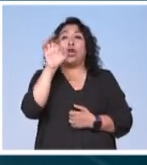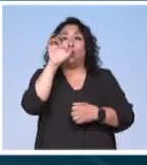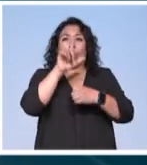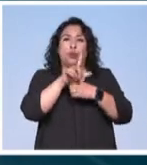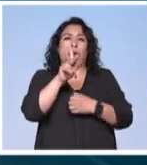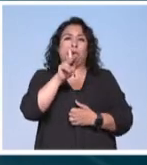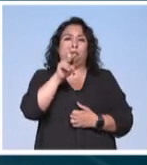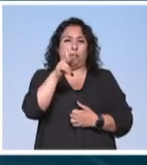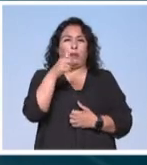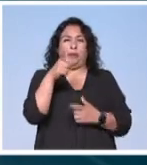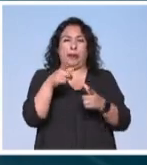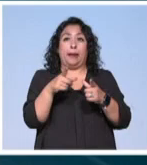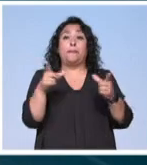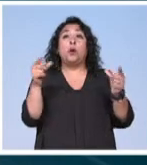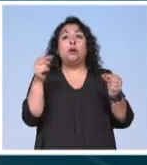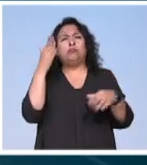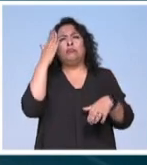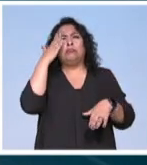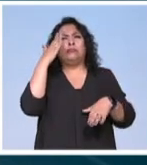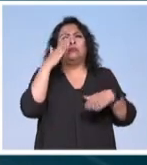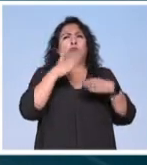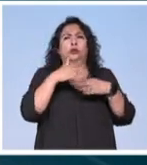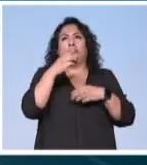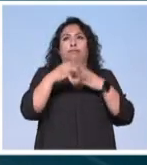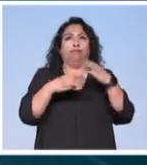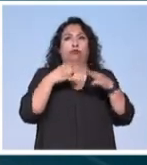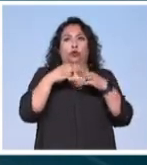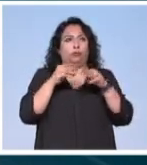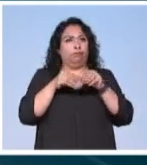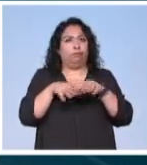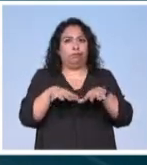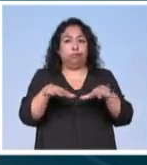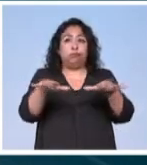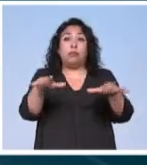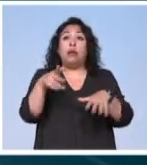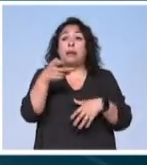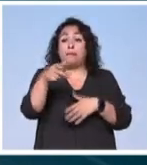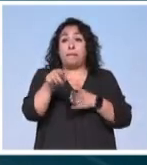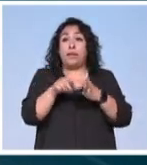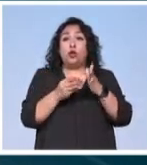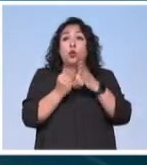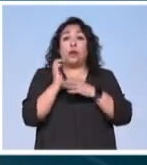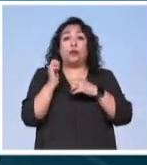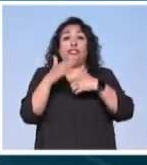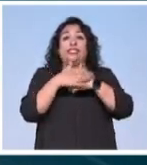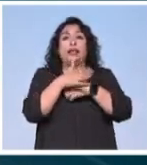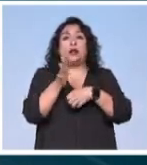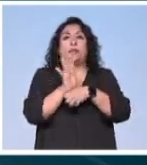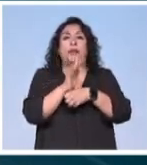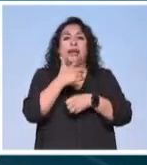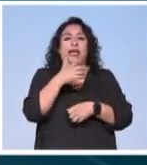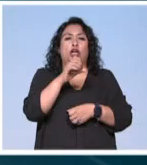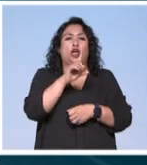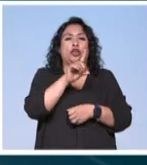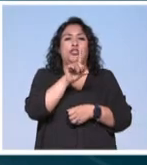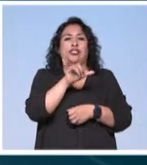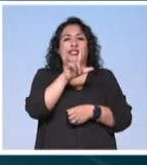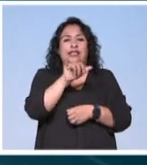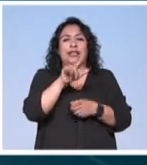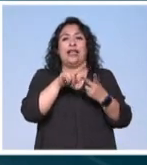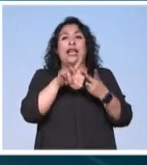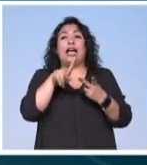pop japonesa que ha dejado huella en todo el mundo. Este mes se estrena la película Godzilla y Kong, el nuevo